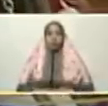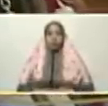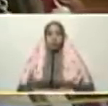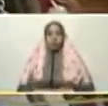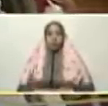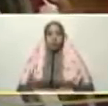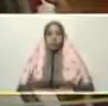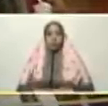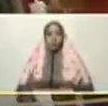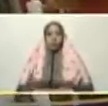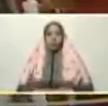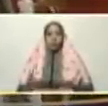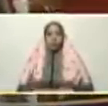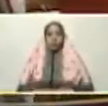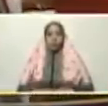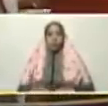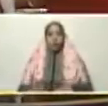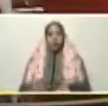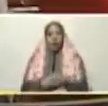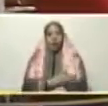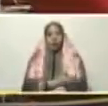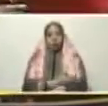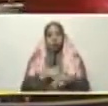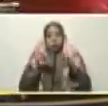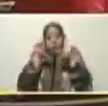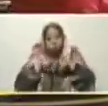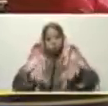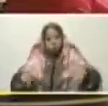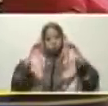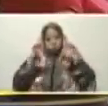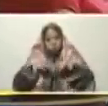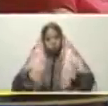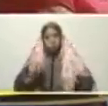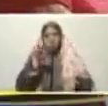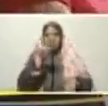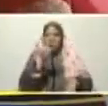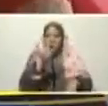he metido el ojo uno dos tres cuatro veces